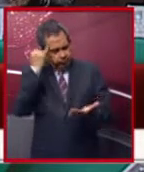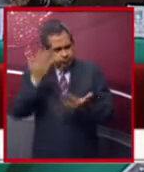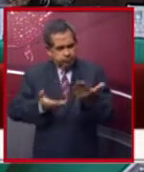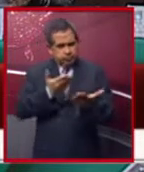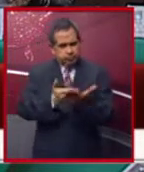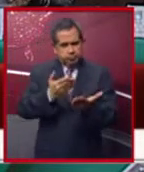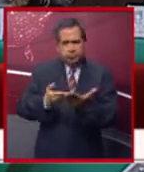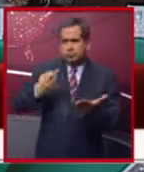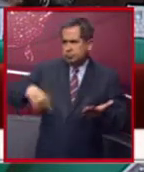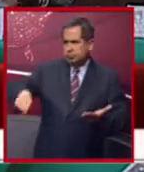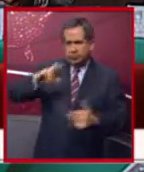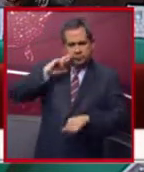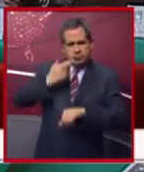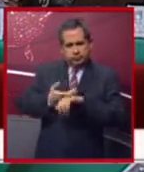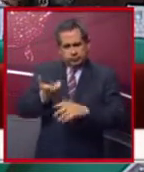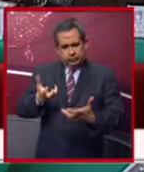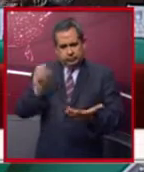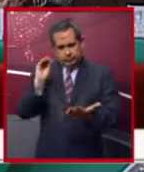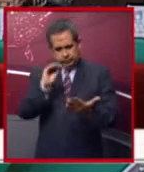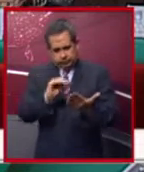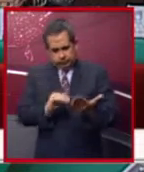corresponde.